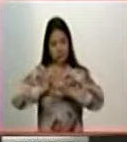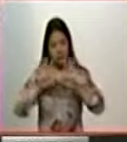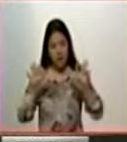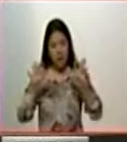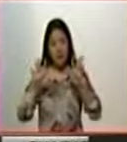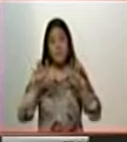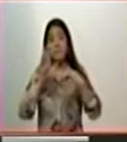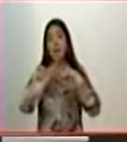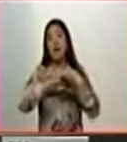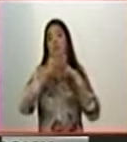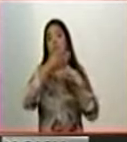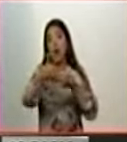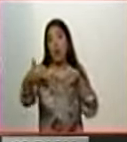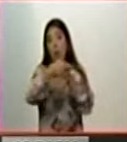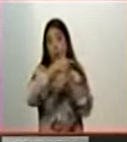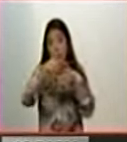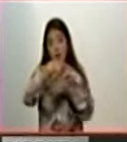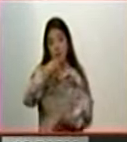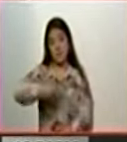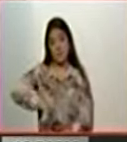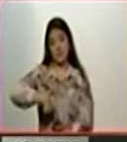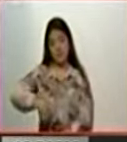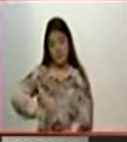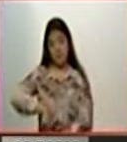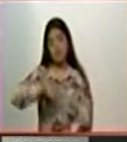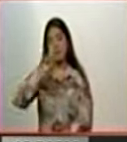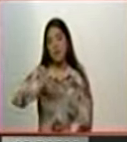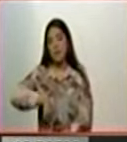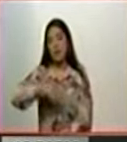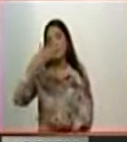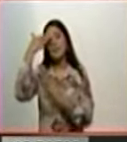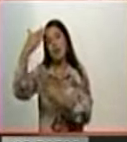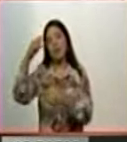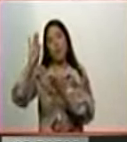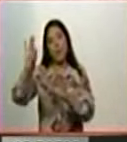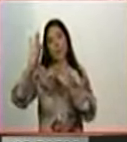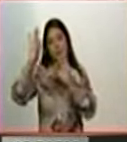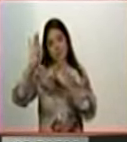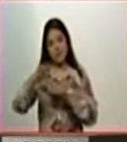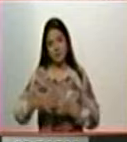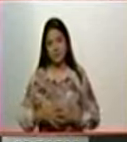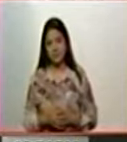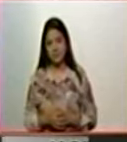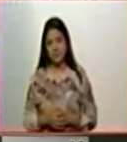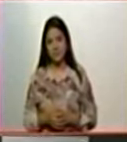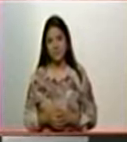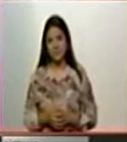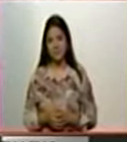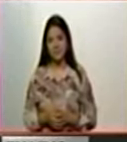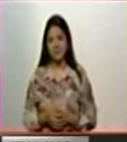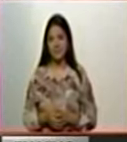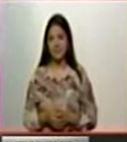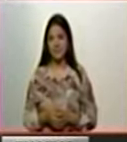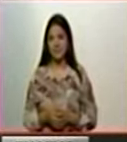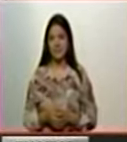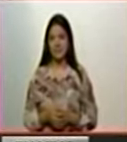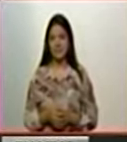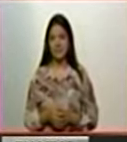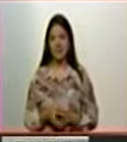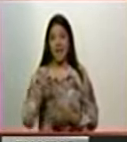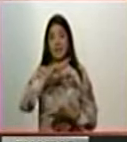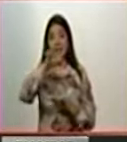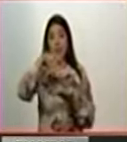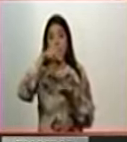nuestros jefes de Estado y de Gobierno. Queremos igualmente dar un saludo muy especial a nuestros hermanos de la República